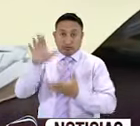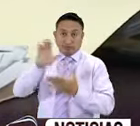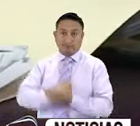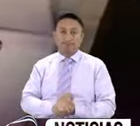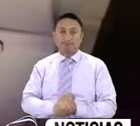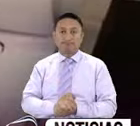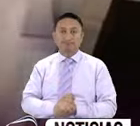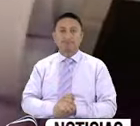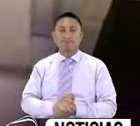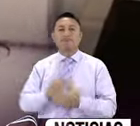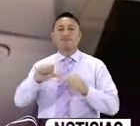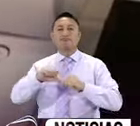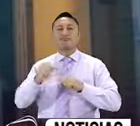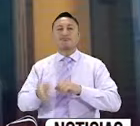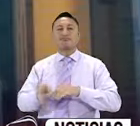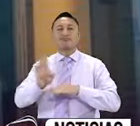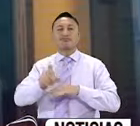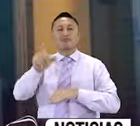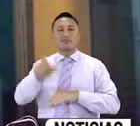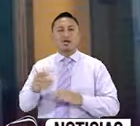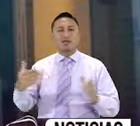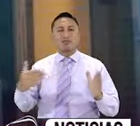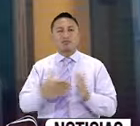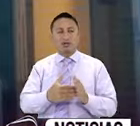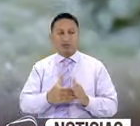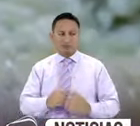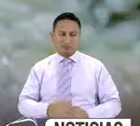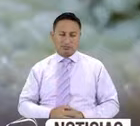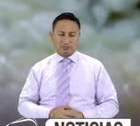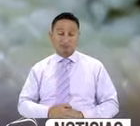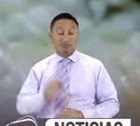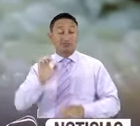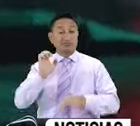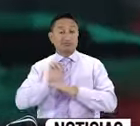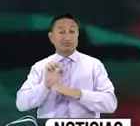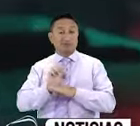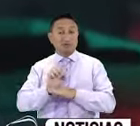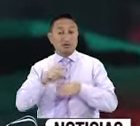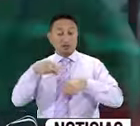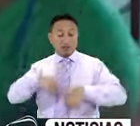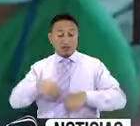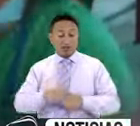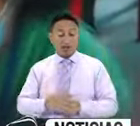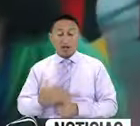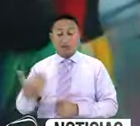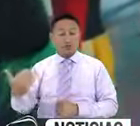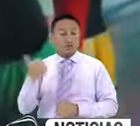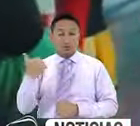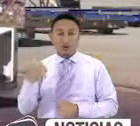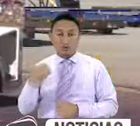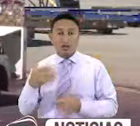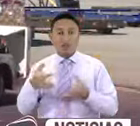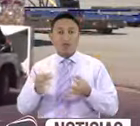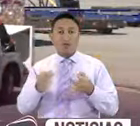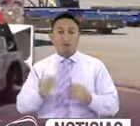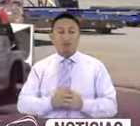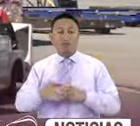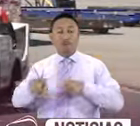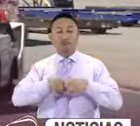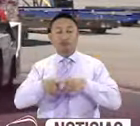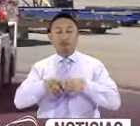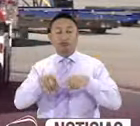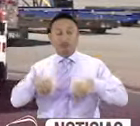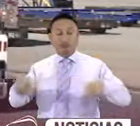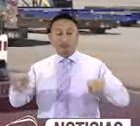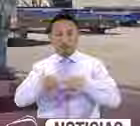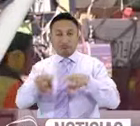acuerdo comercial con China señalaron que Ecuador no cuenta con los mecanismos para competir en igualdad de condiciones con